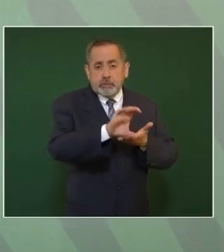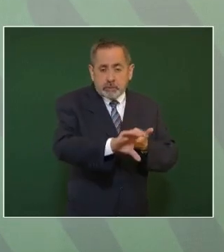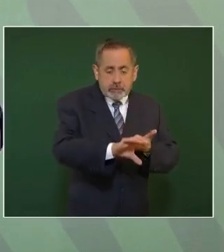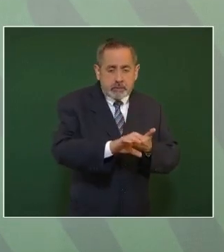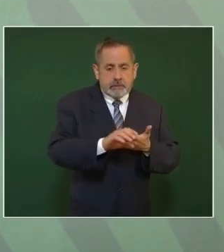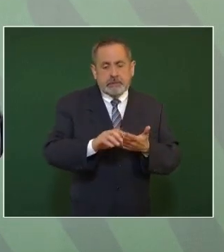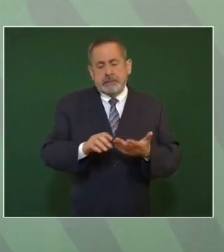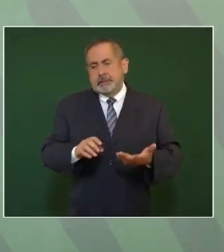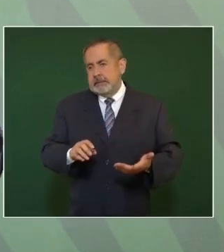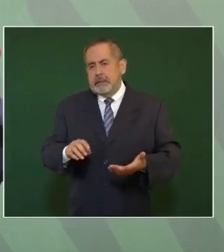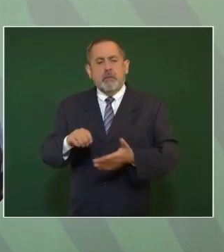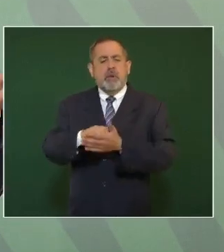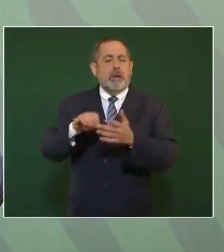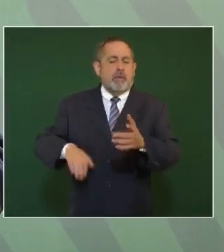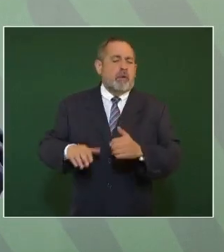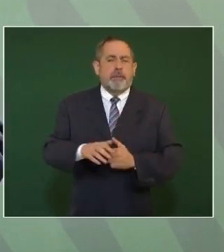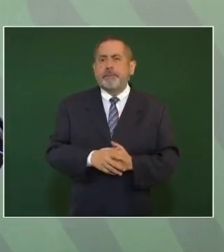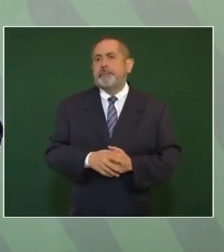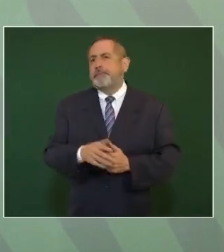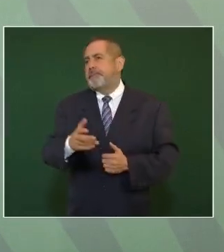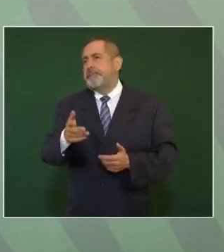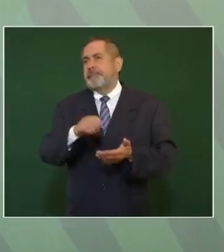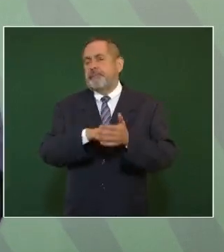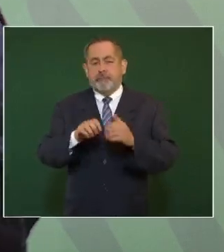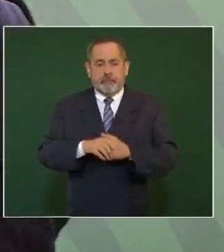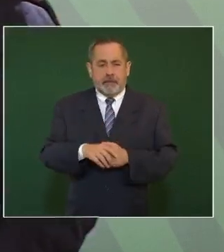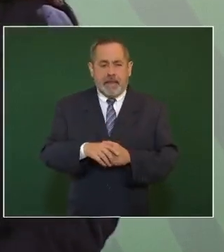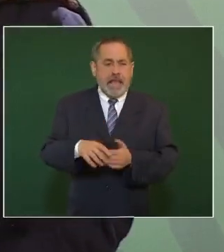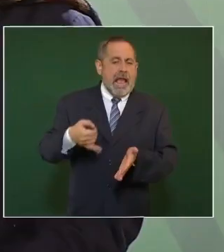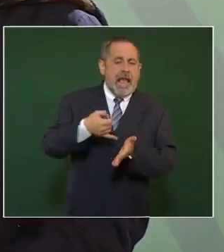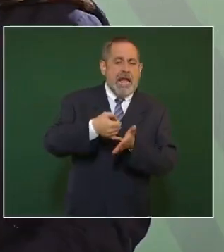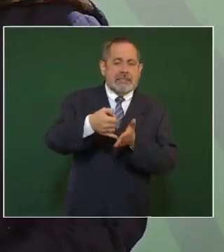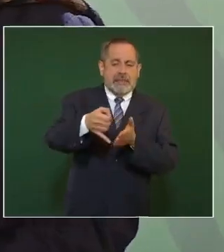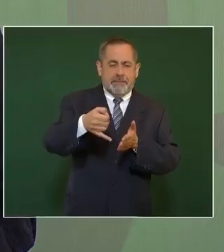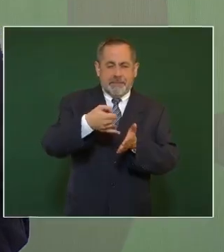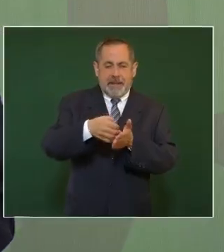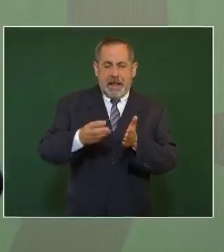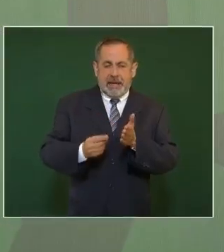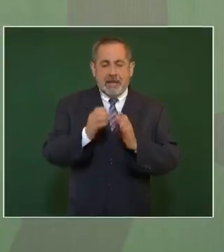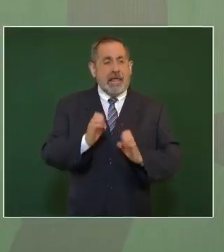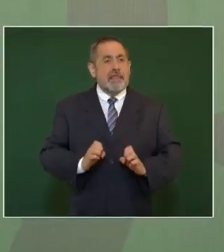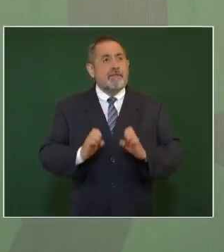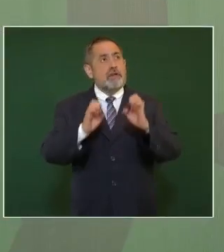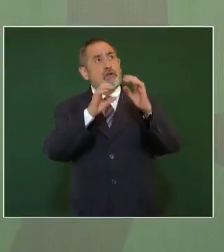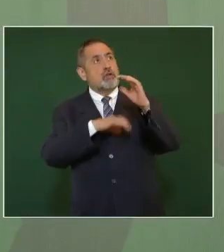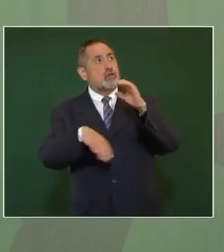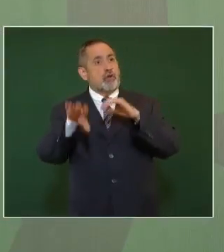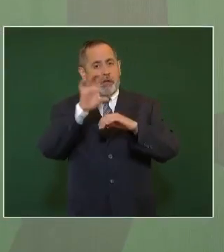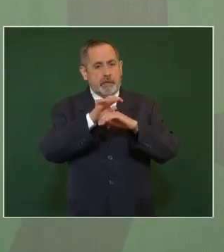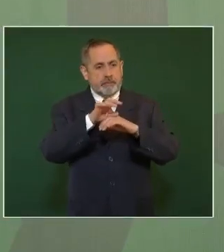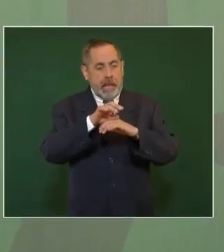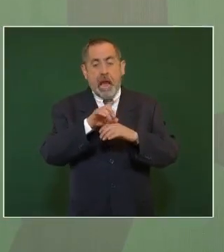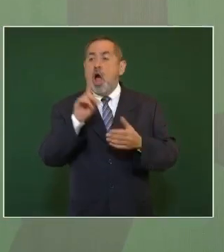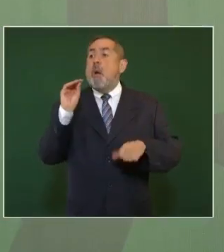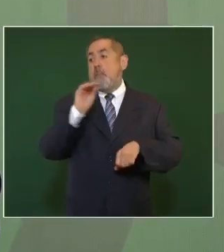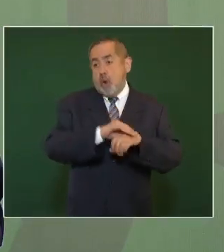Esto que hablo, por ejemplo, sembrar hortalizas en las azoteas, una